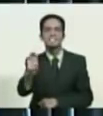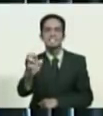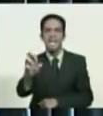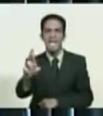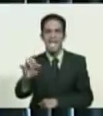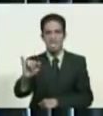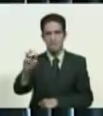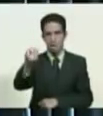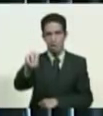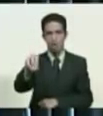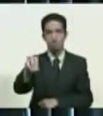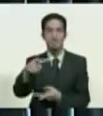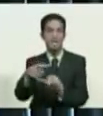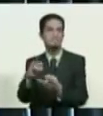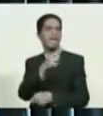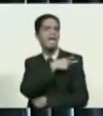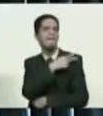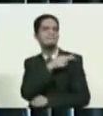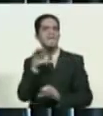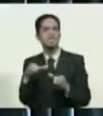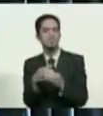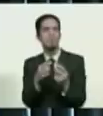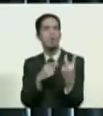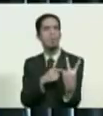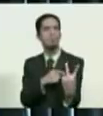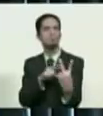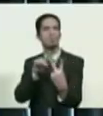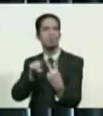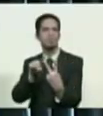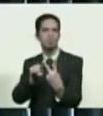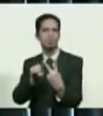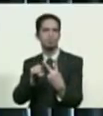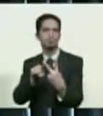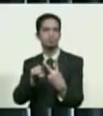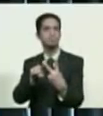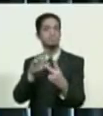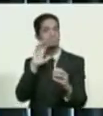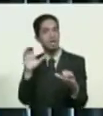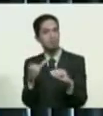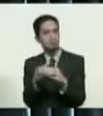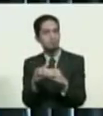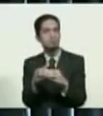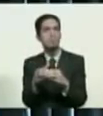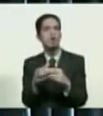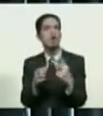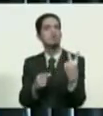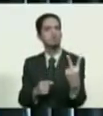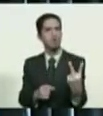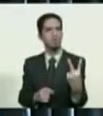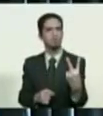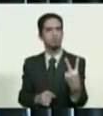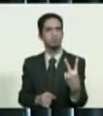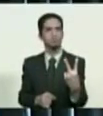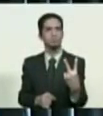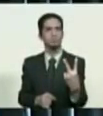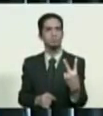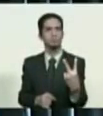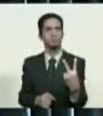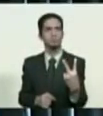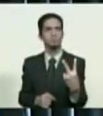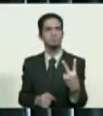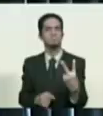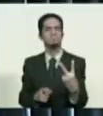el equipo 2. Se encontraba con el equipo 2, el que tripuló el